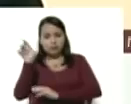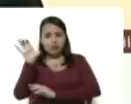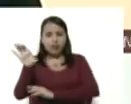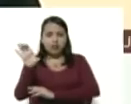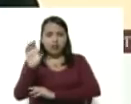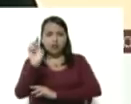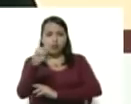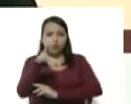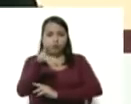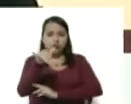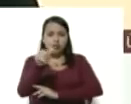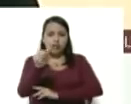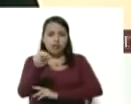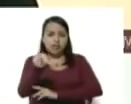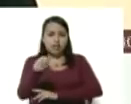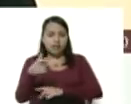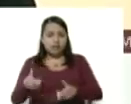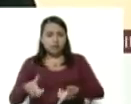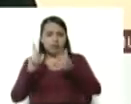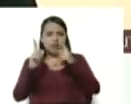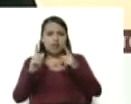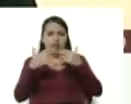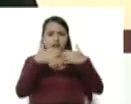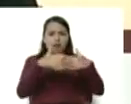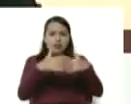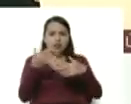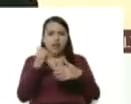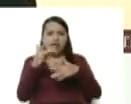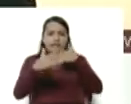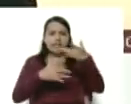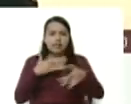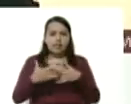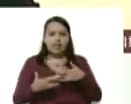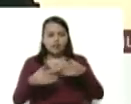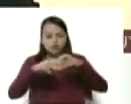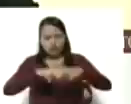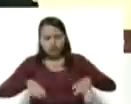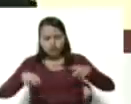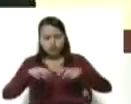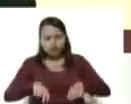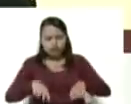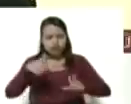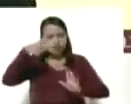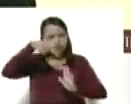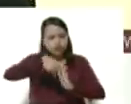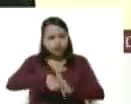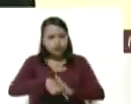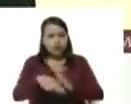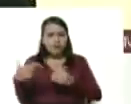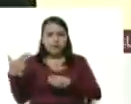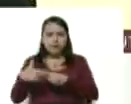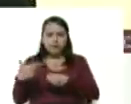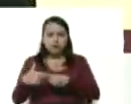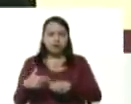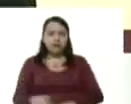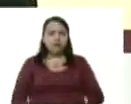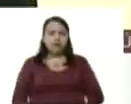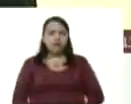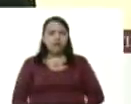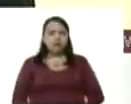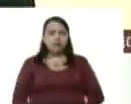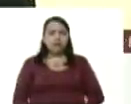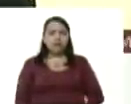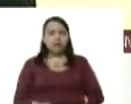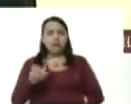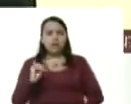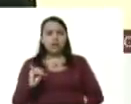empresas transnacionales, bueno, desarrollen actividades de exploración y explotación que tienen que ver con